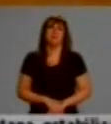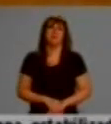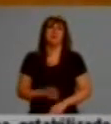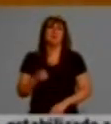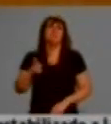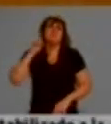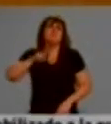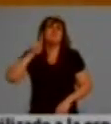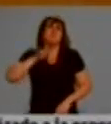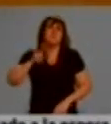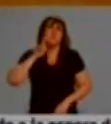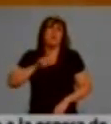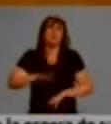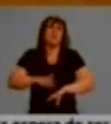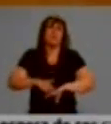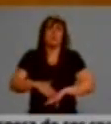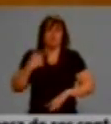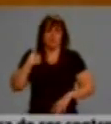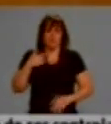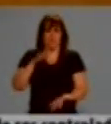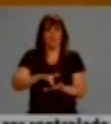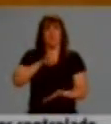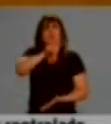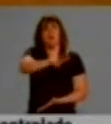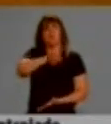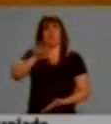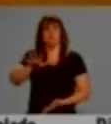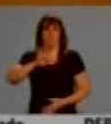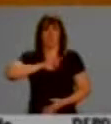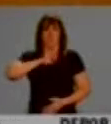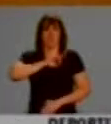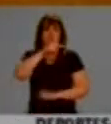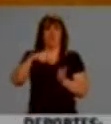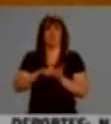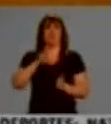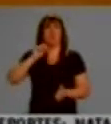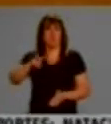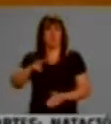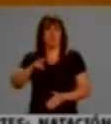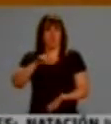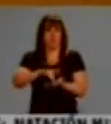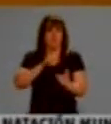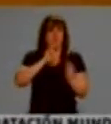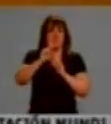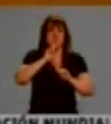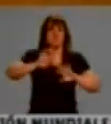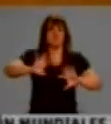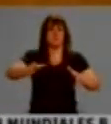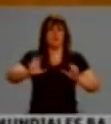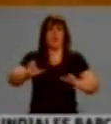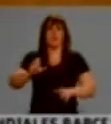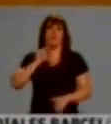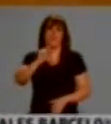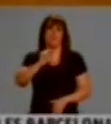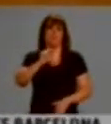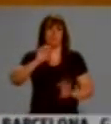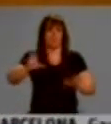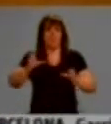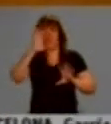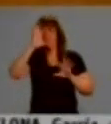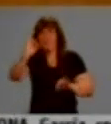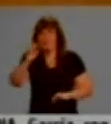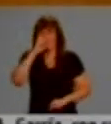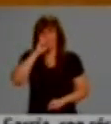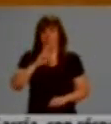¿Por qué mintió al asegurar el 25 de enero del 2013 en una entrevista en una radio, en Punto Radio creo